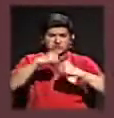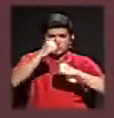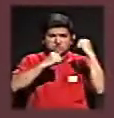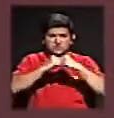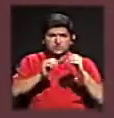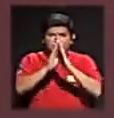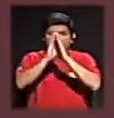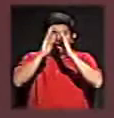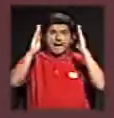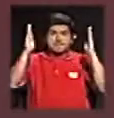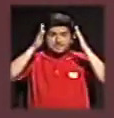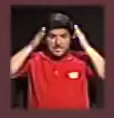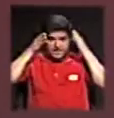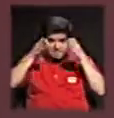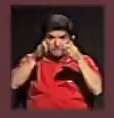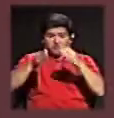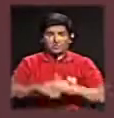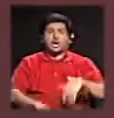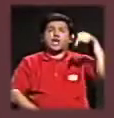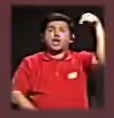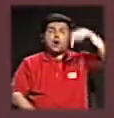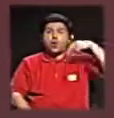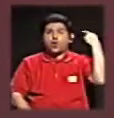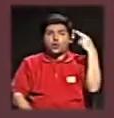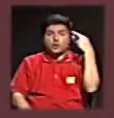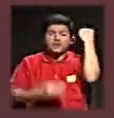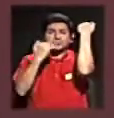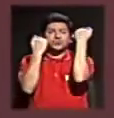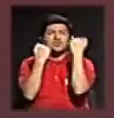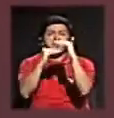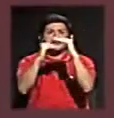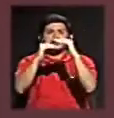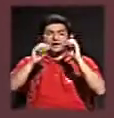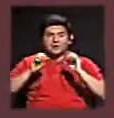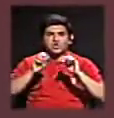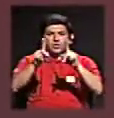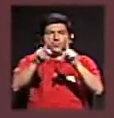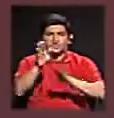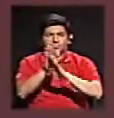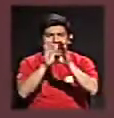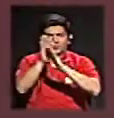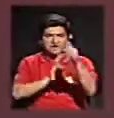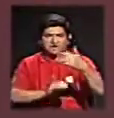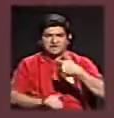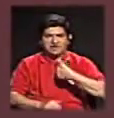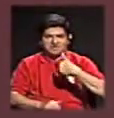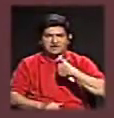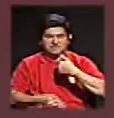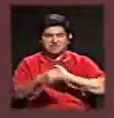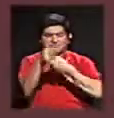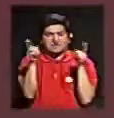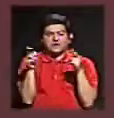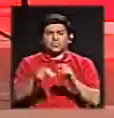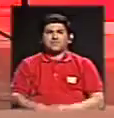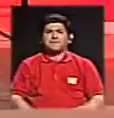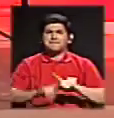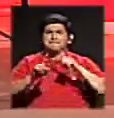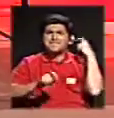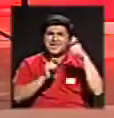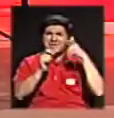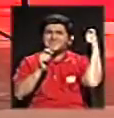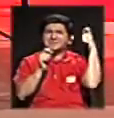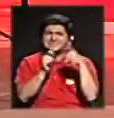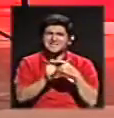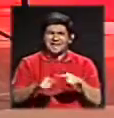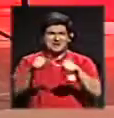infraestructura, es lo que hoy por hoy limita las posibilidades de desarrollo de la región. Pero es precisamente en